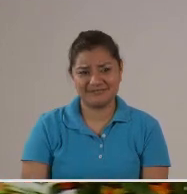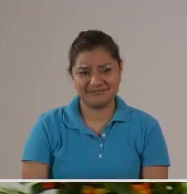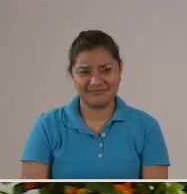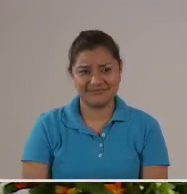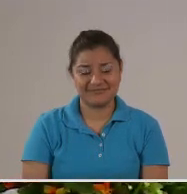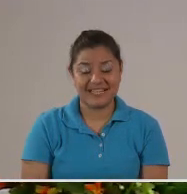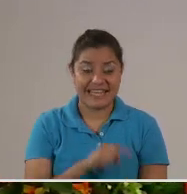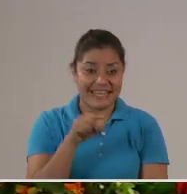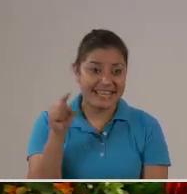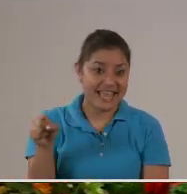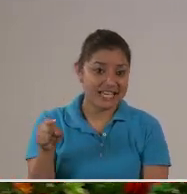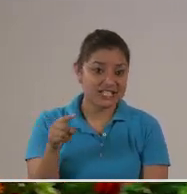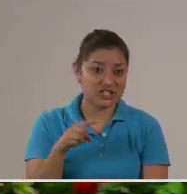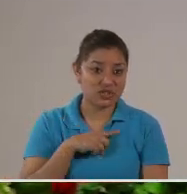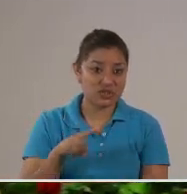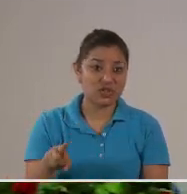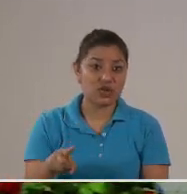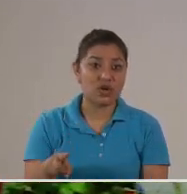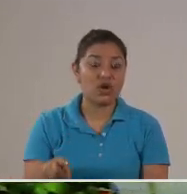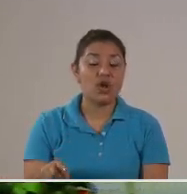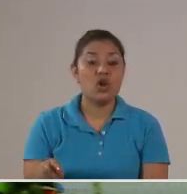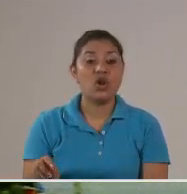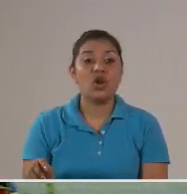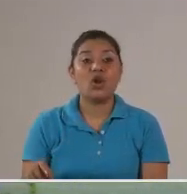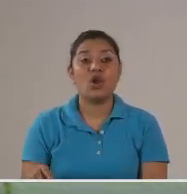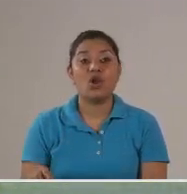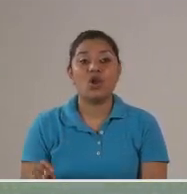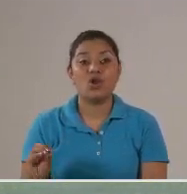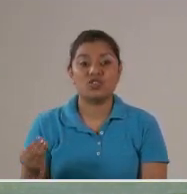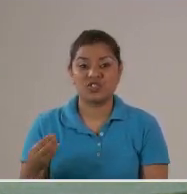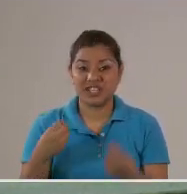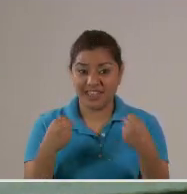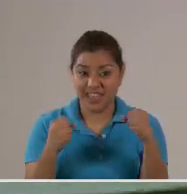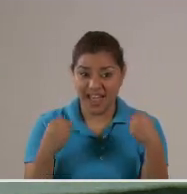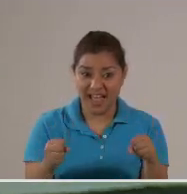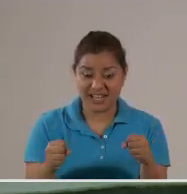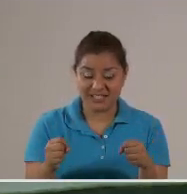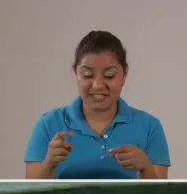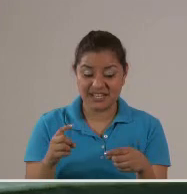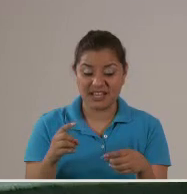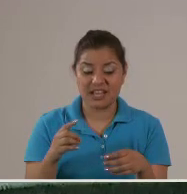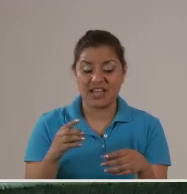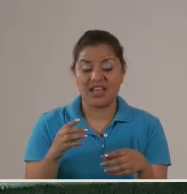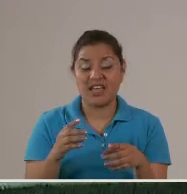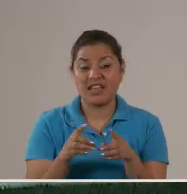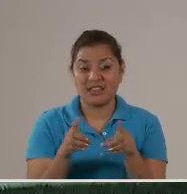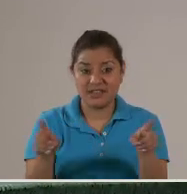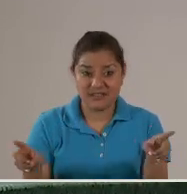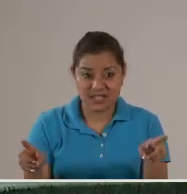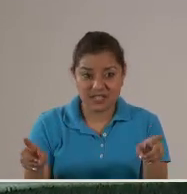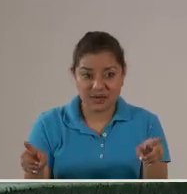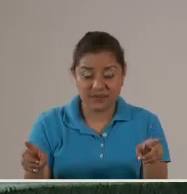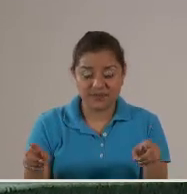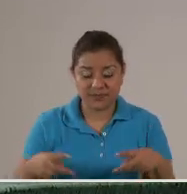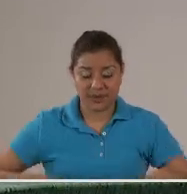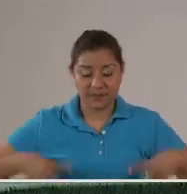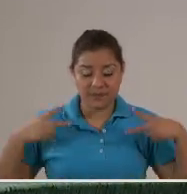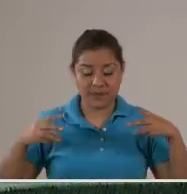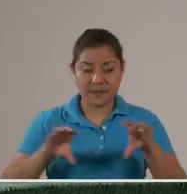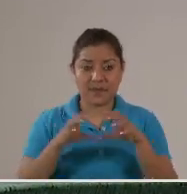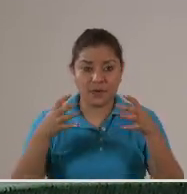estos son los que causan divisiones que viven como animales que no tienen